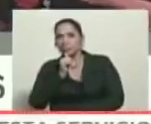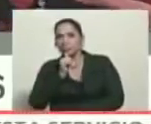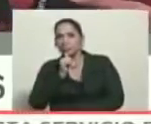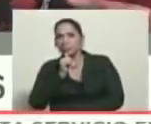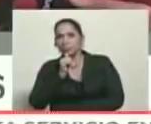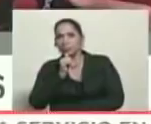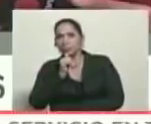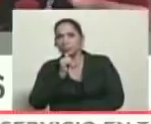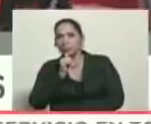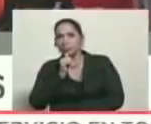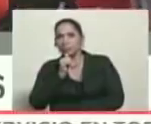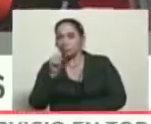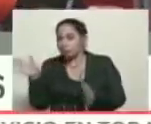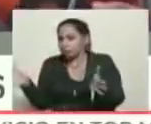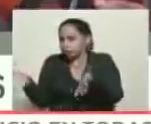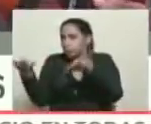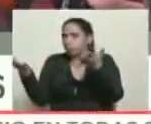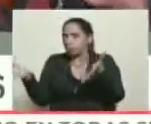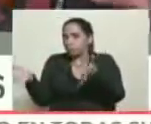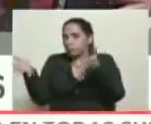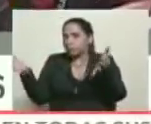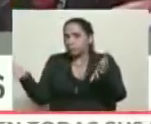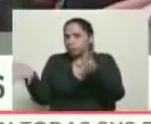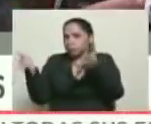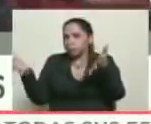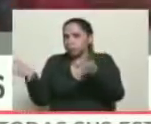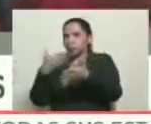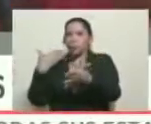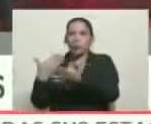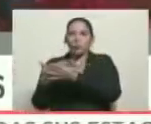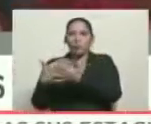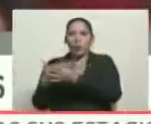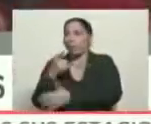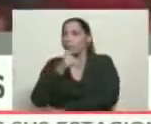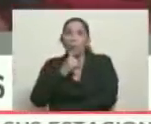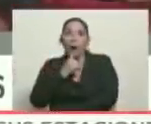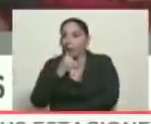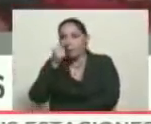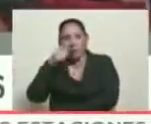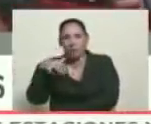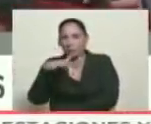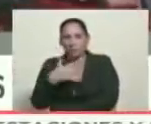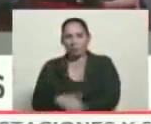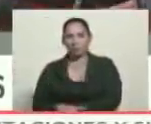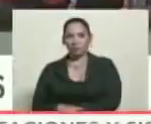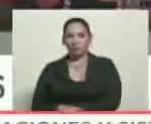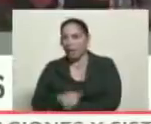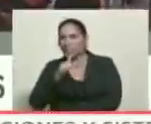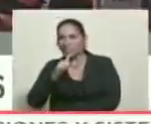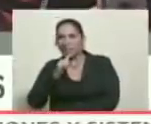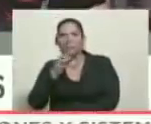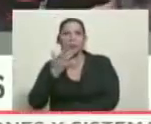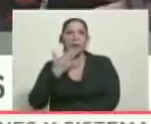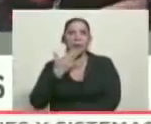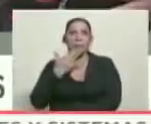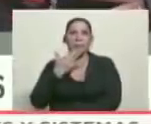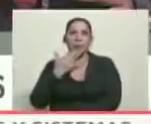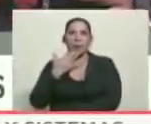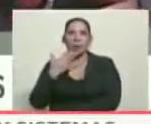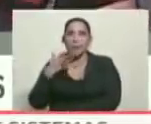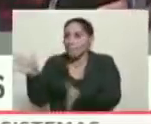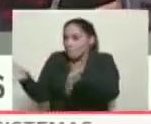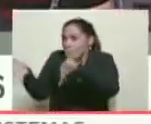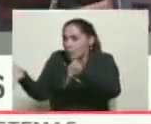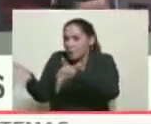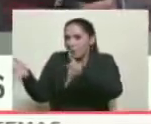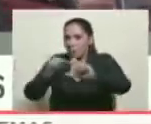a quién convencer de sus propuestas. ¿A quién convencer de sus propuestas? ¿A quién motivar para que se mueva con